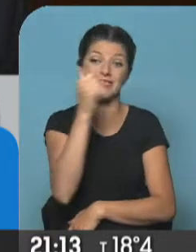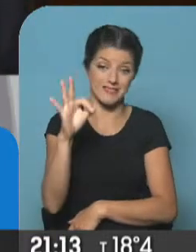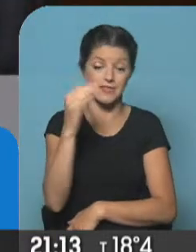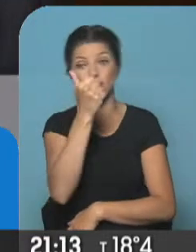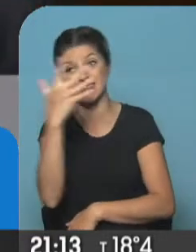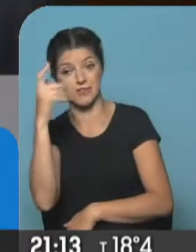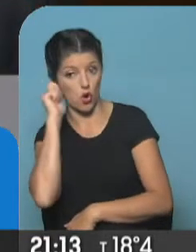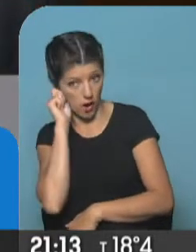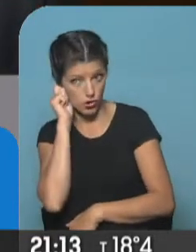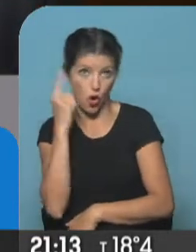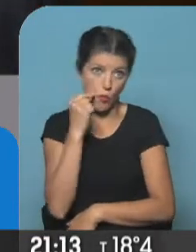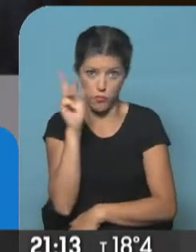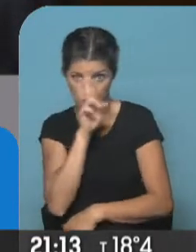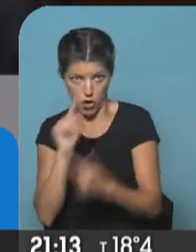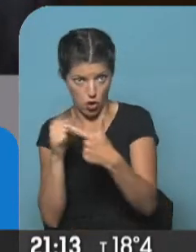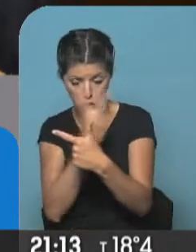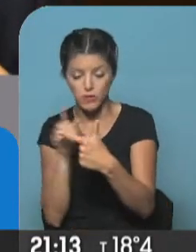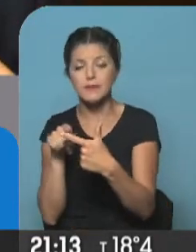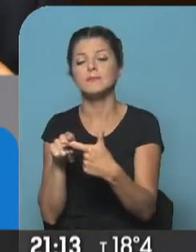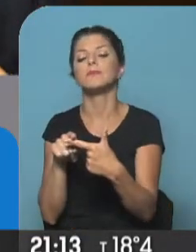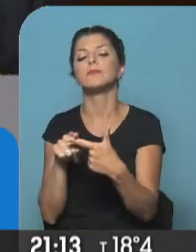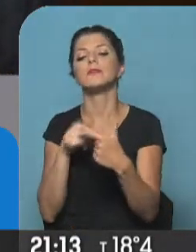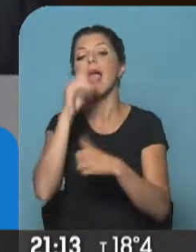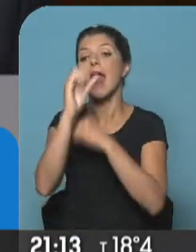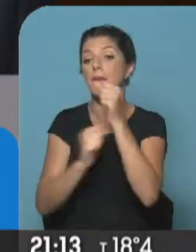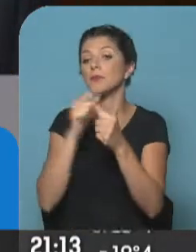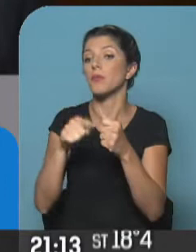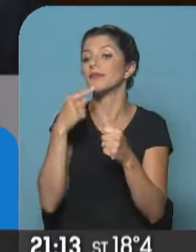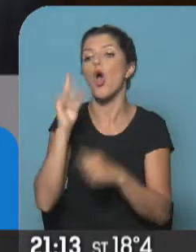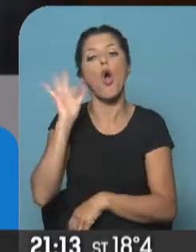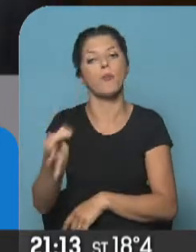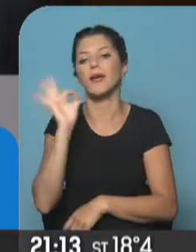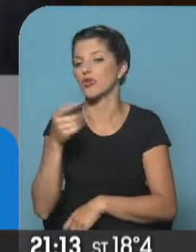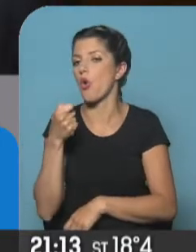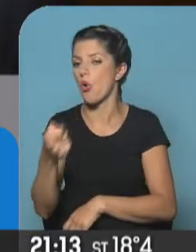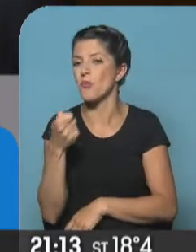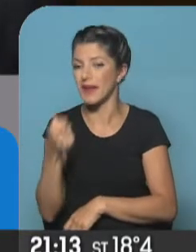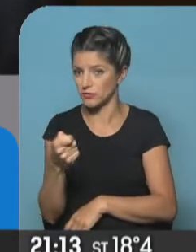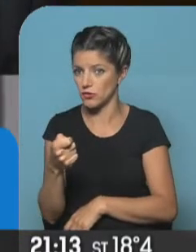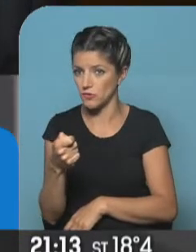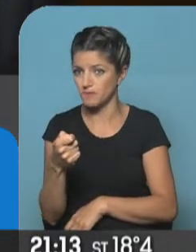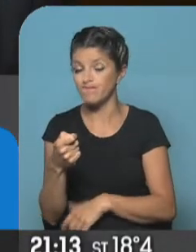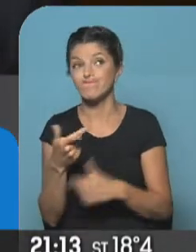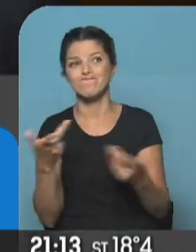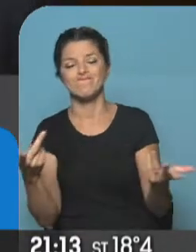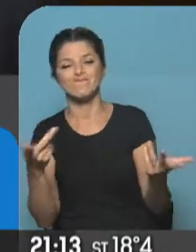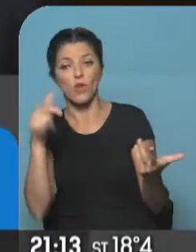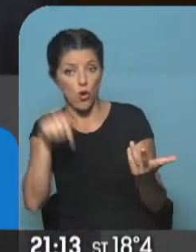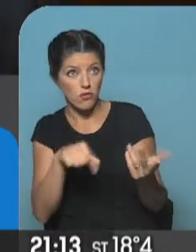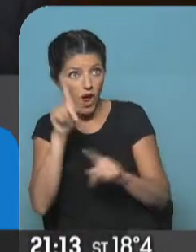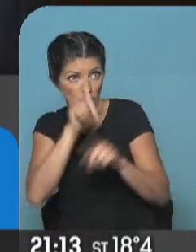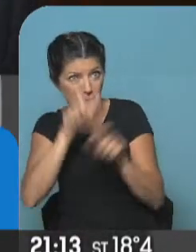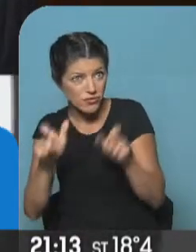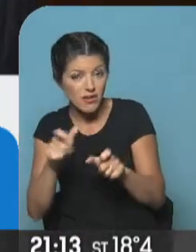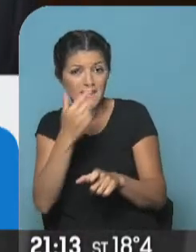edad, sean mujer u hombre, el empleador los puede obligar a jubilarse. Y ese es un tema que quizá hoy hay trabajadores que a los